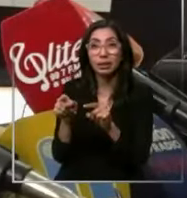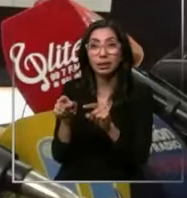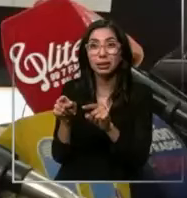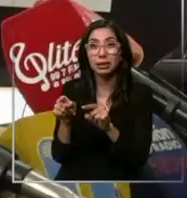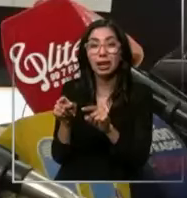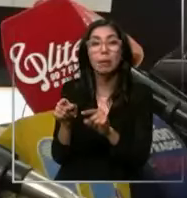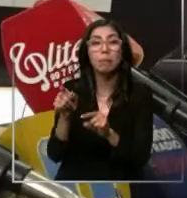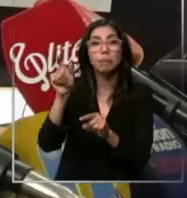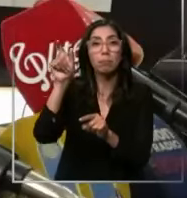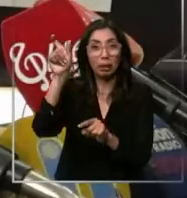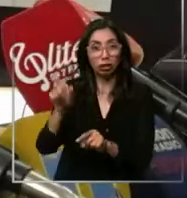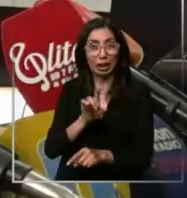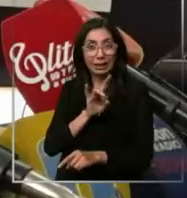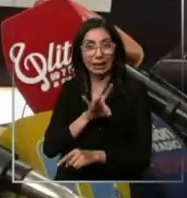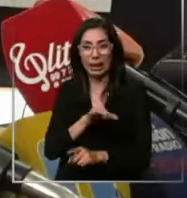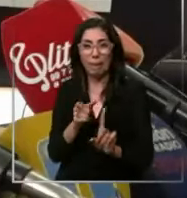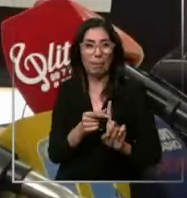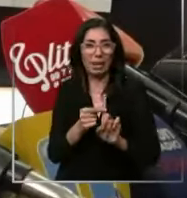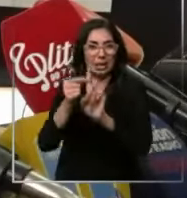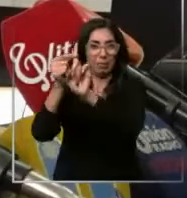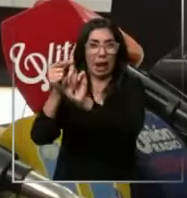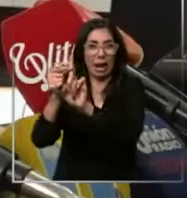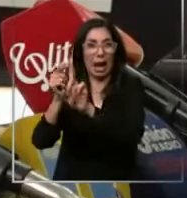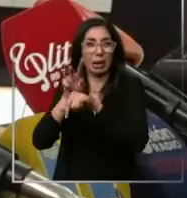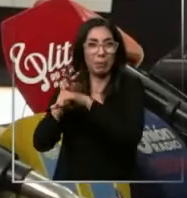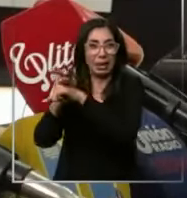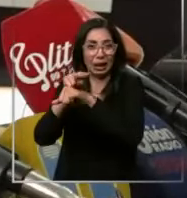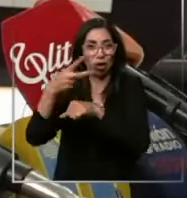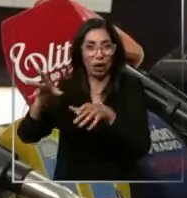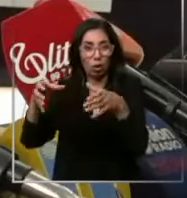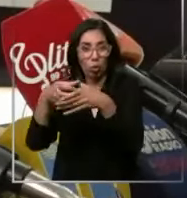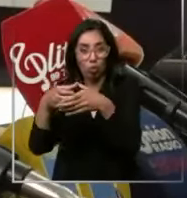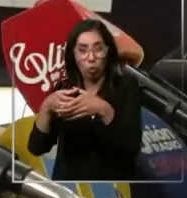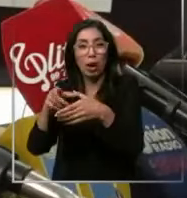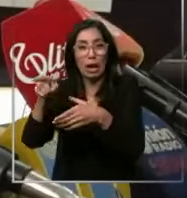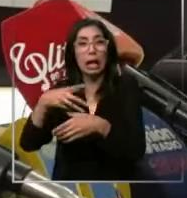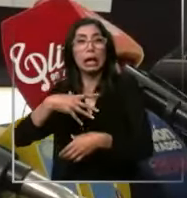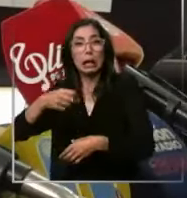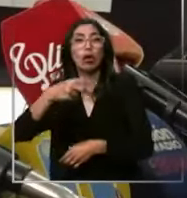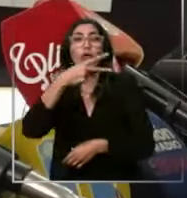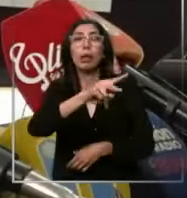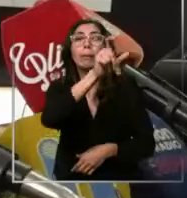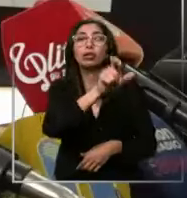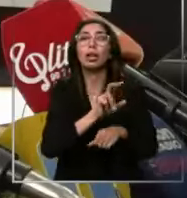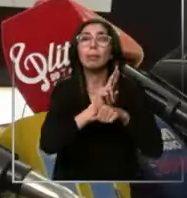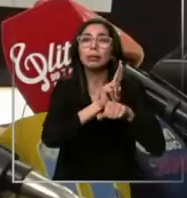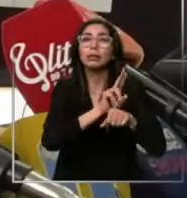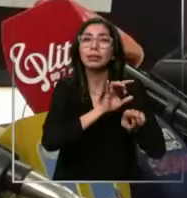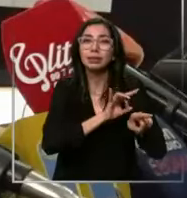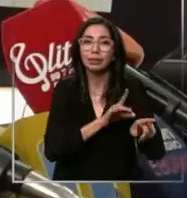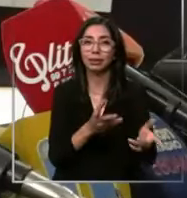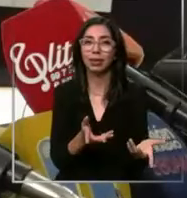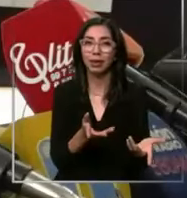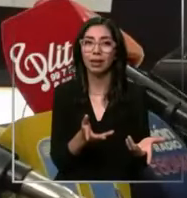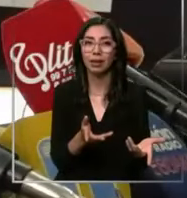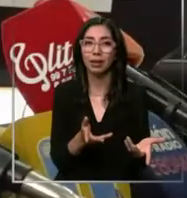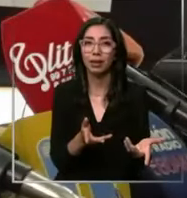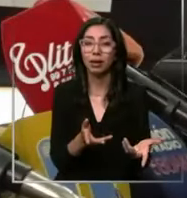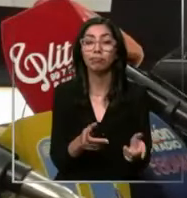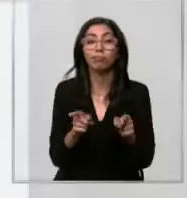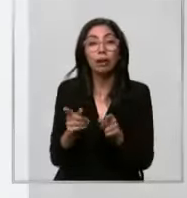esos chats el chileno El joven chileno hijo del cónsul general de chile en el Ecuador en Guayaquil con estos